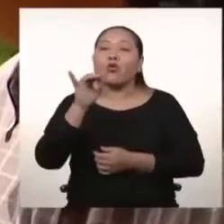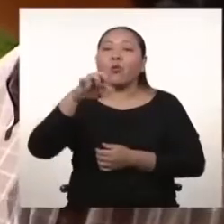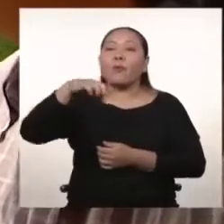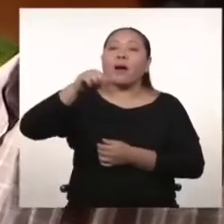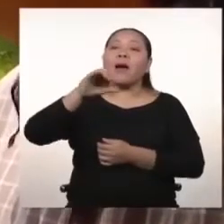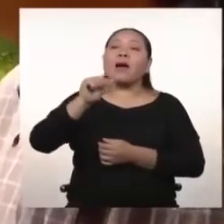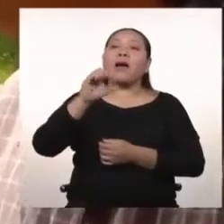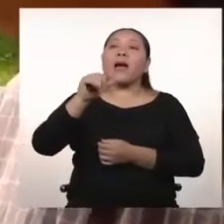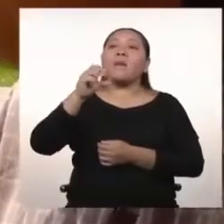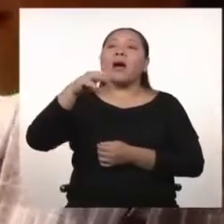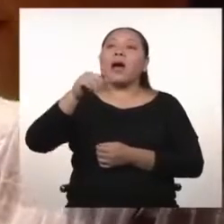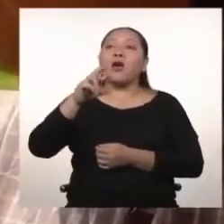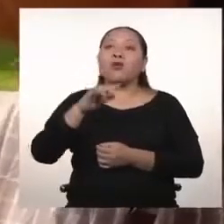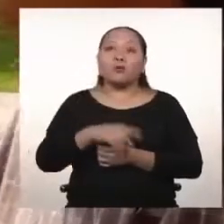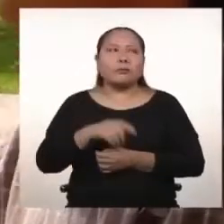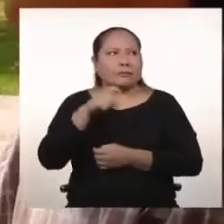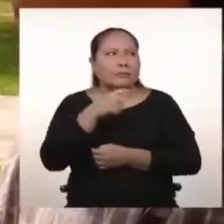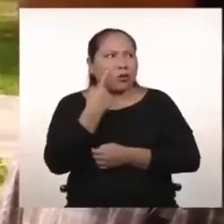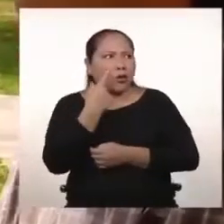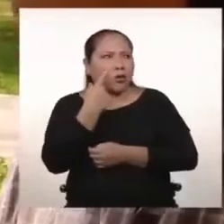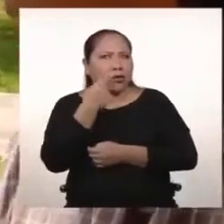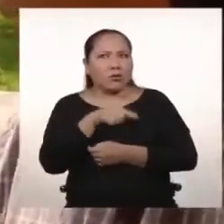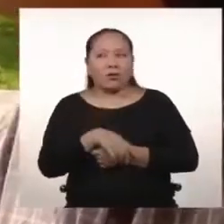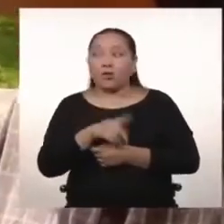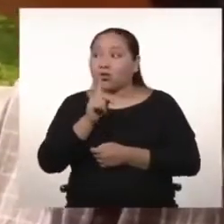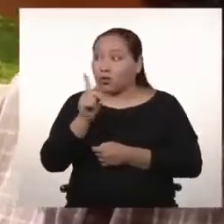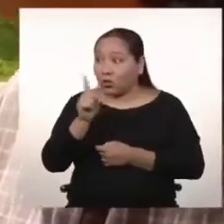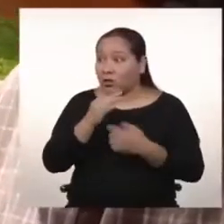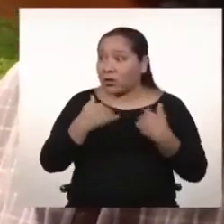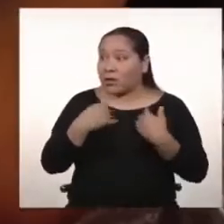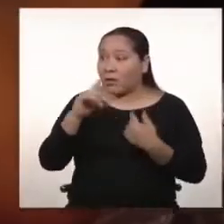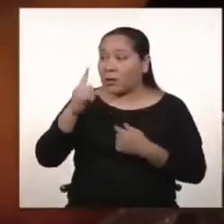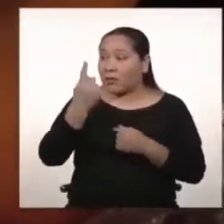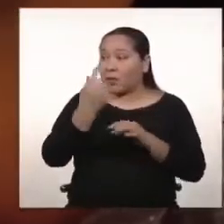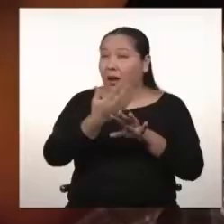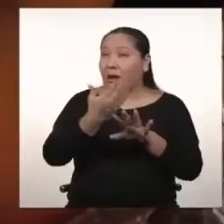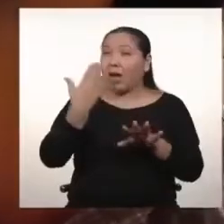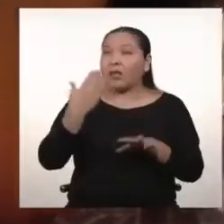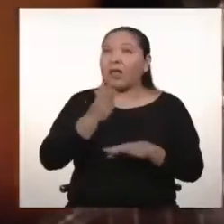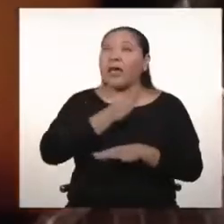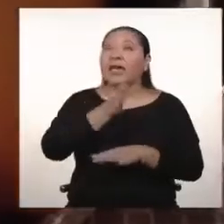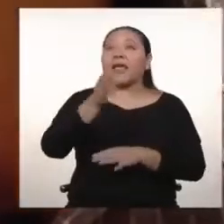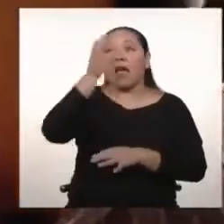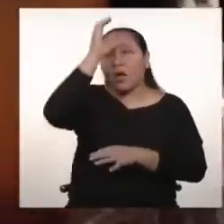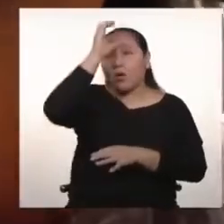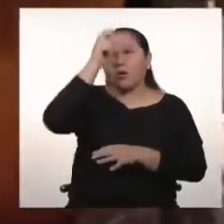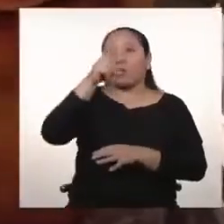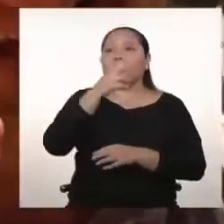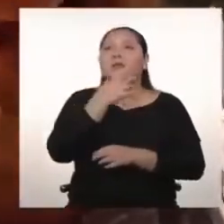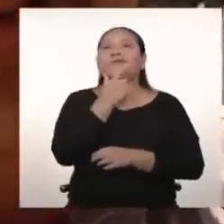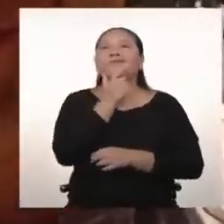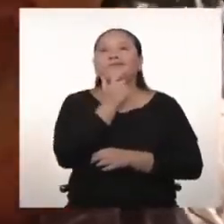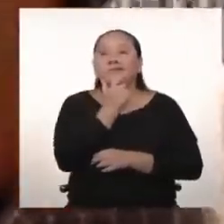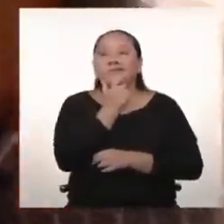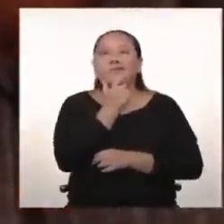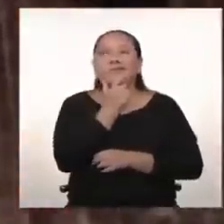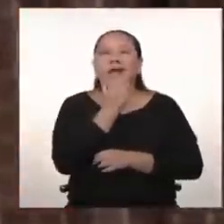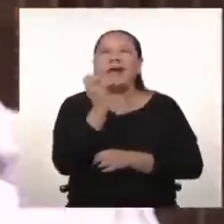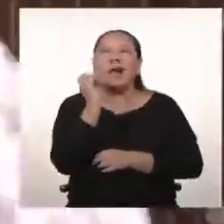realidad Necesito conocer a fondo creo que lo que tienes que hacer primero es ir al Cuzco